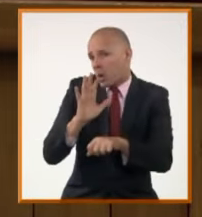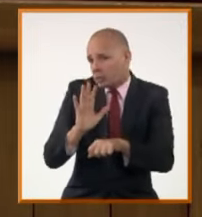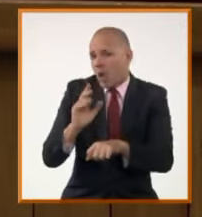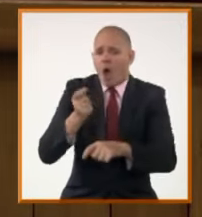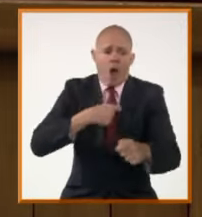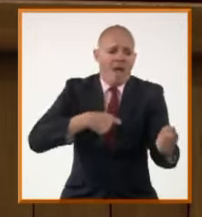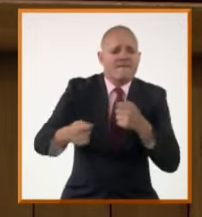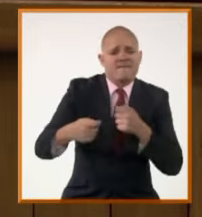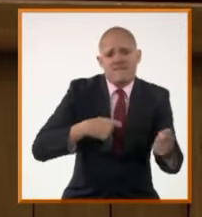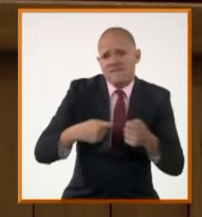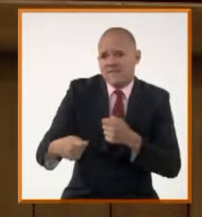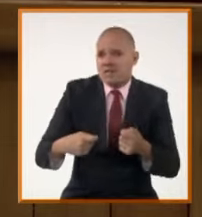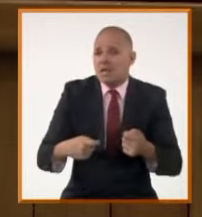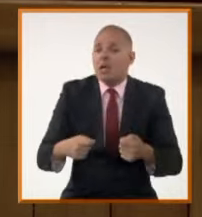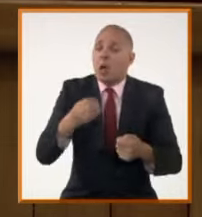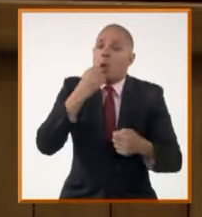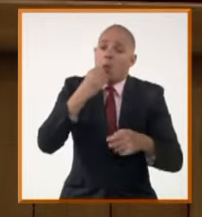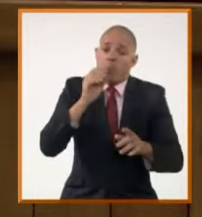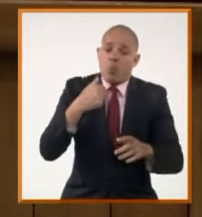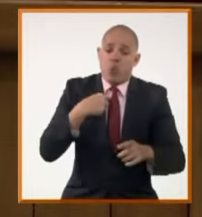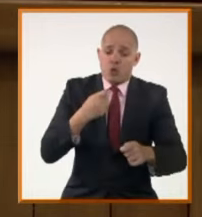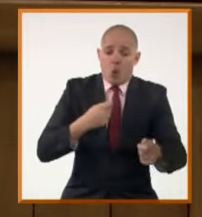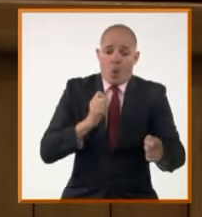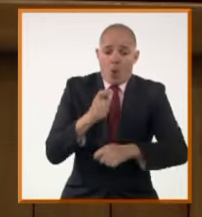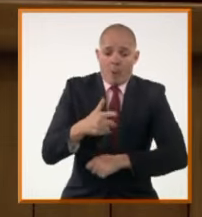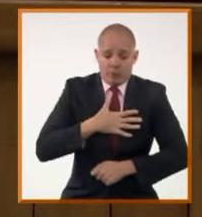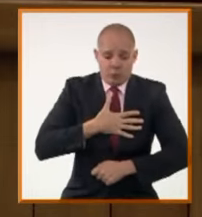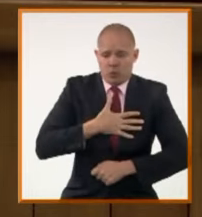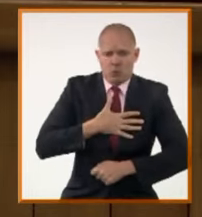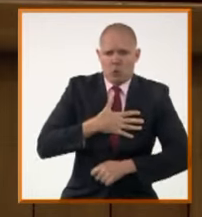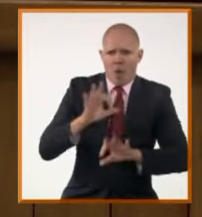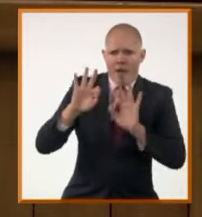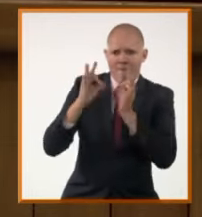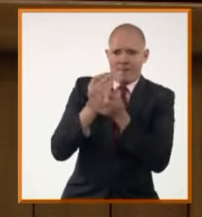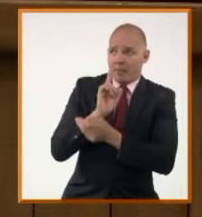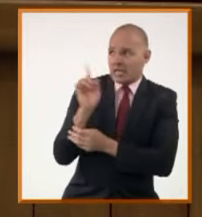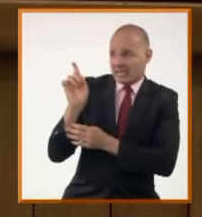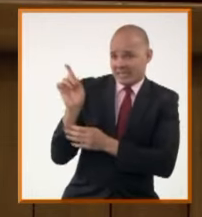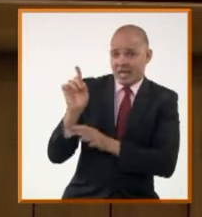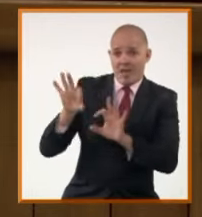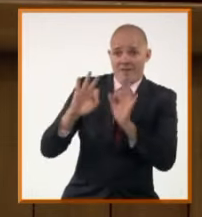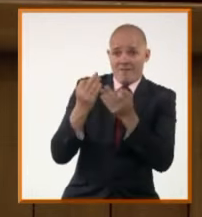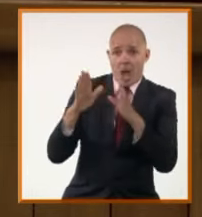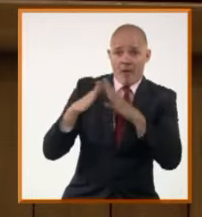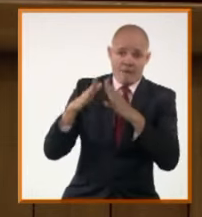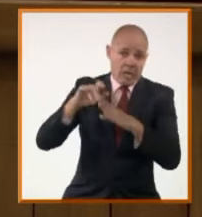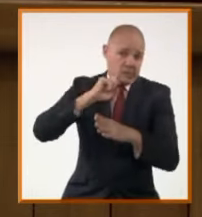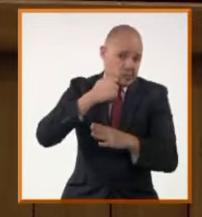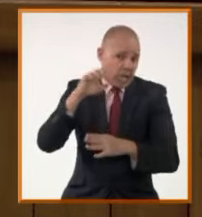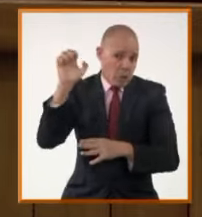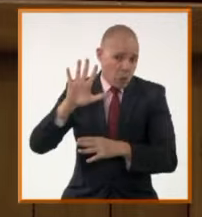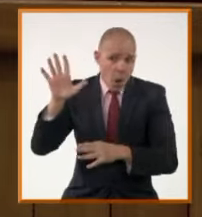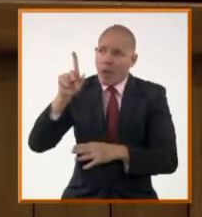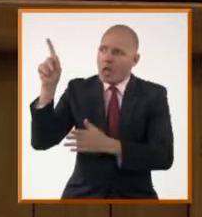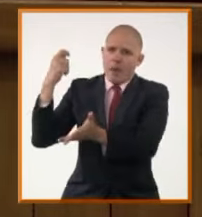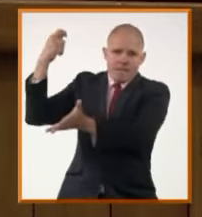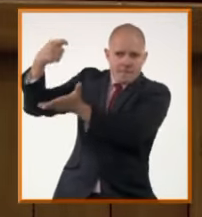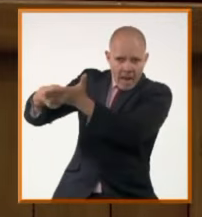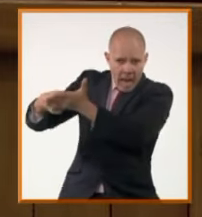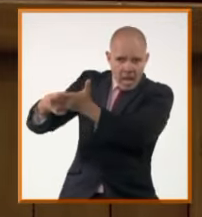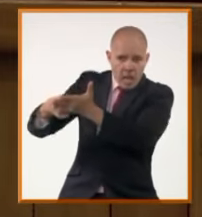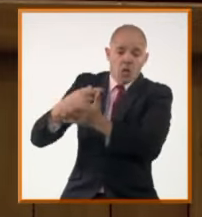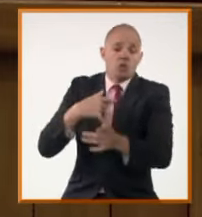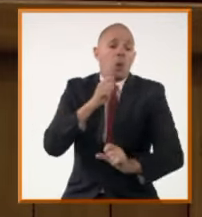lo realicen desde el exterior para que se puedan aprovechar esas divisas, para que pueda reaprovisionarse y producir de